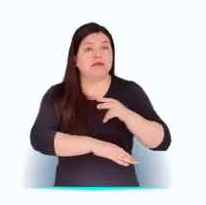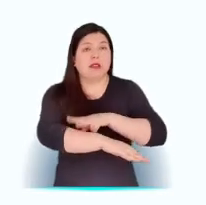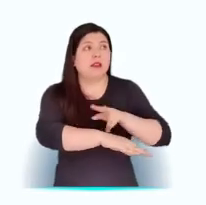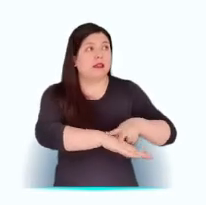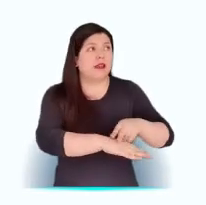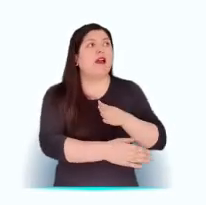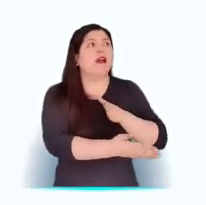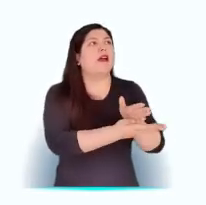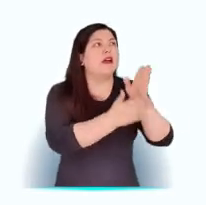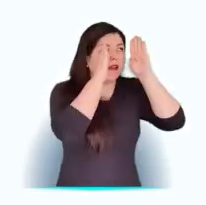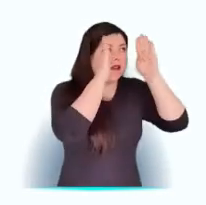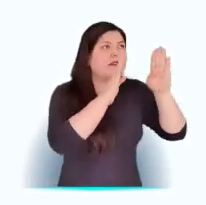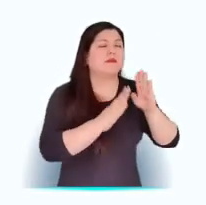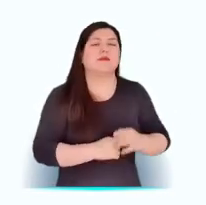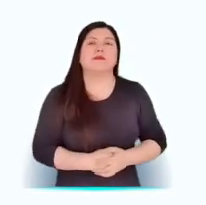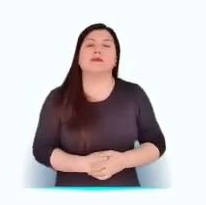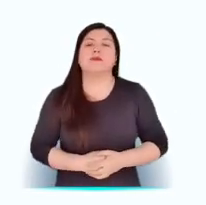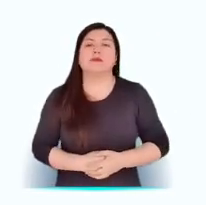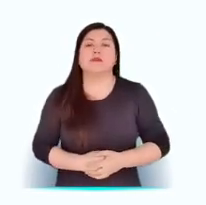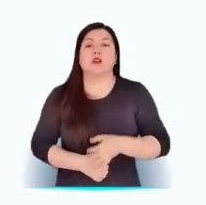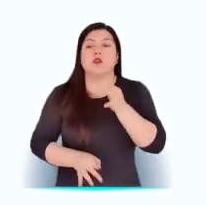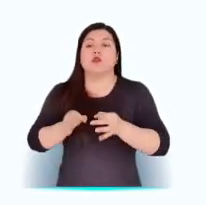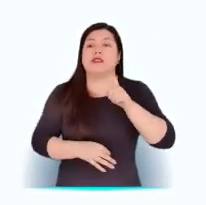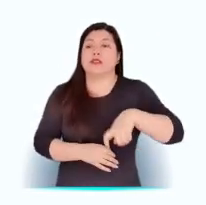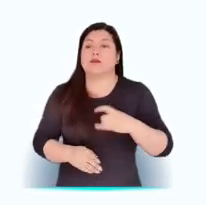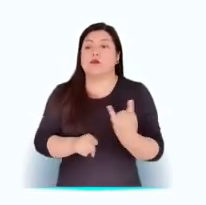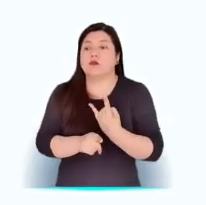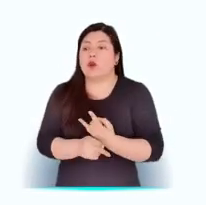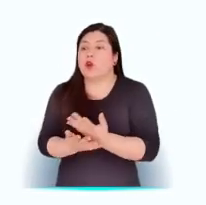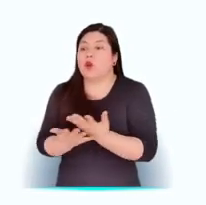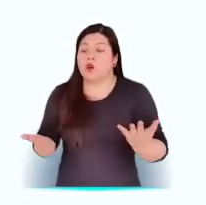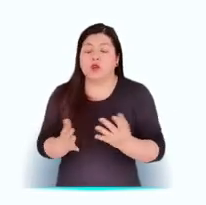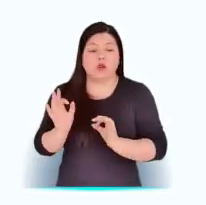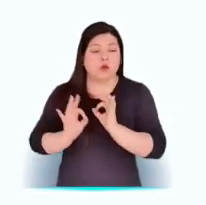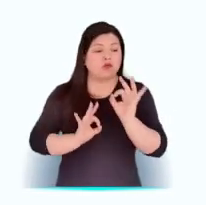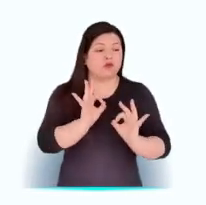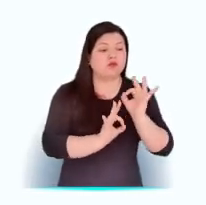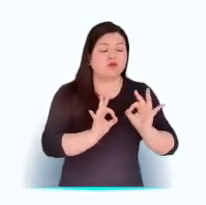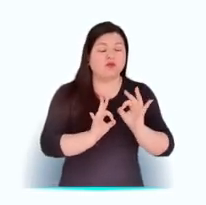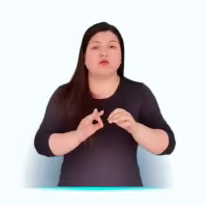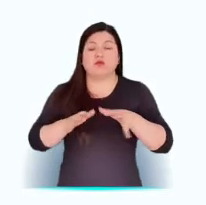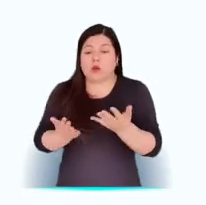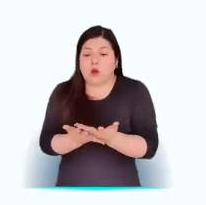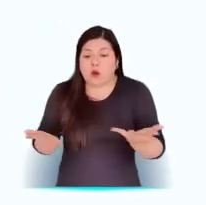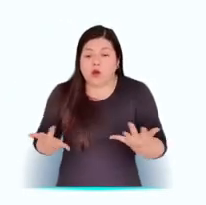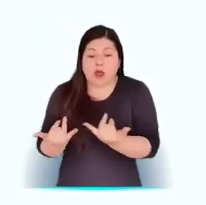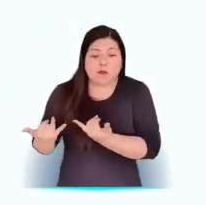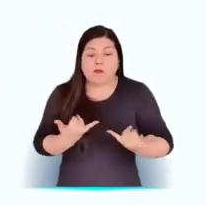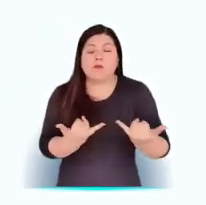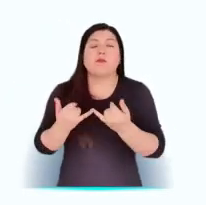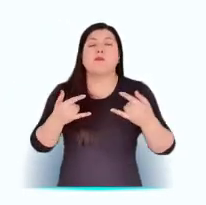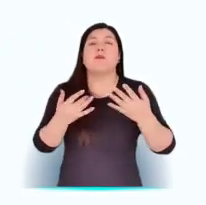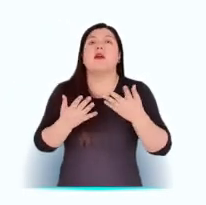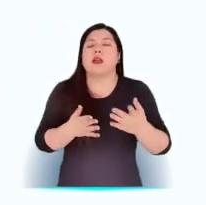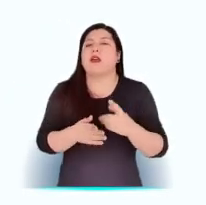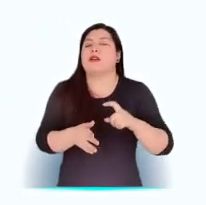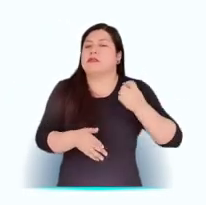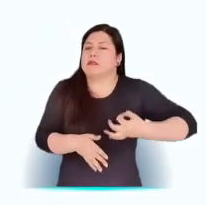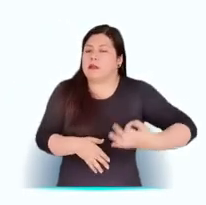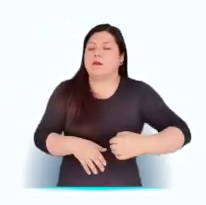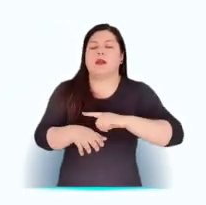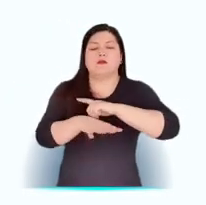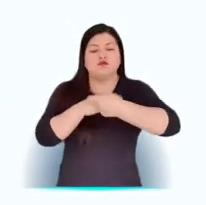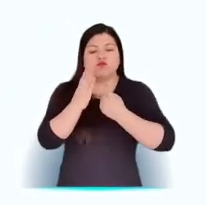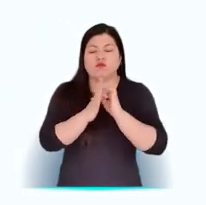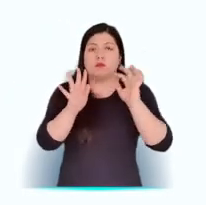esperar el llamado del delegado de puesto en caso de ser requeridos. Los jurados deben utilizar los elementos de protección disponibles en el puesto y en la